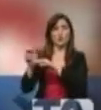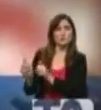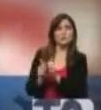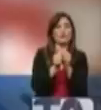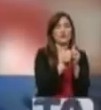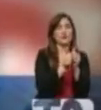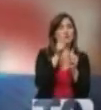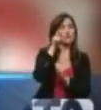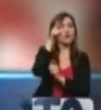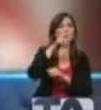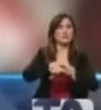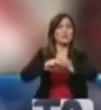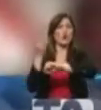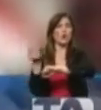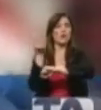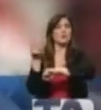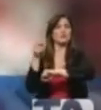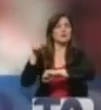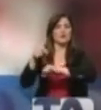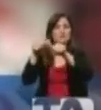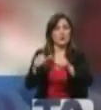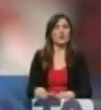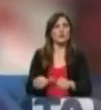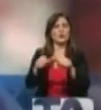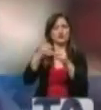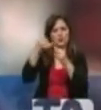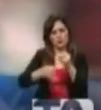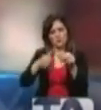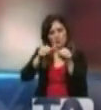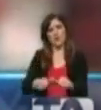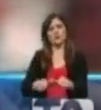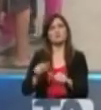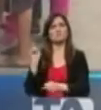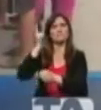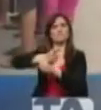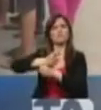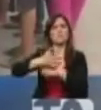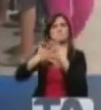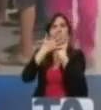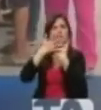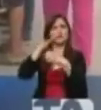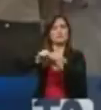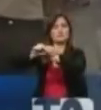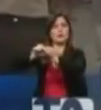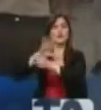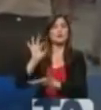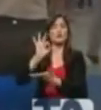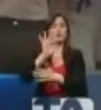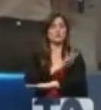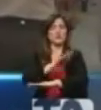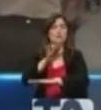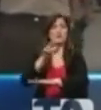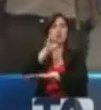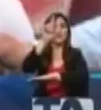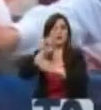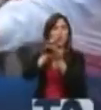fiscalía, poder yo meterlo preso a ese joven. Y aquí me voy a quedar hasta lo último, hasta que ella se vaya presa. Los representantes de los alumnos piden la